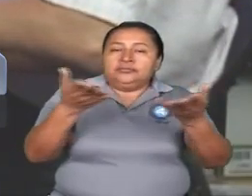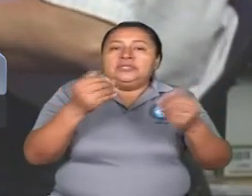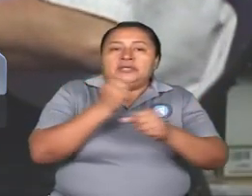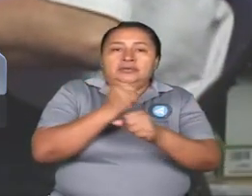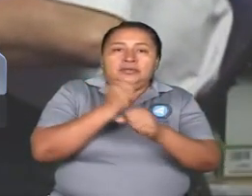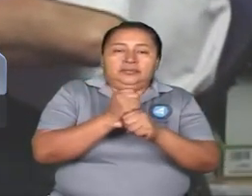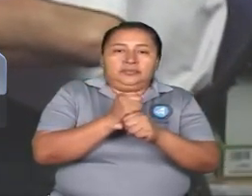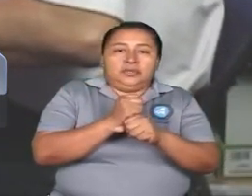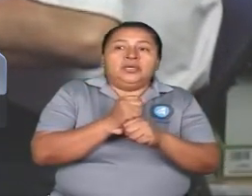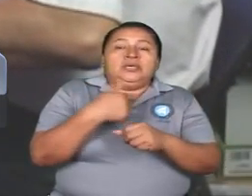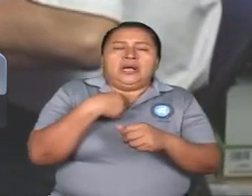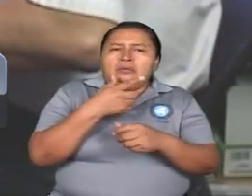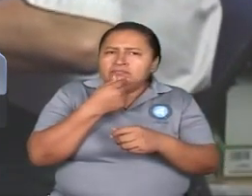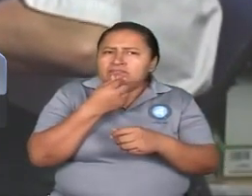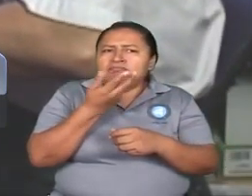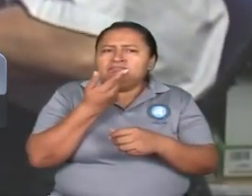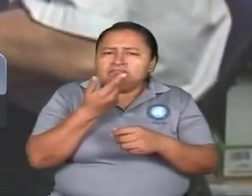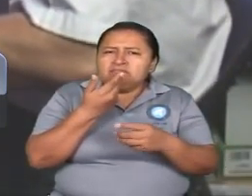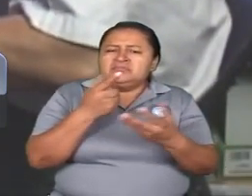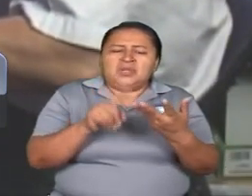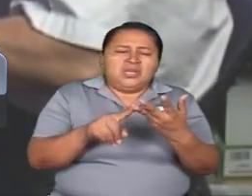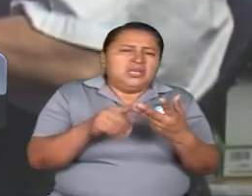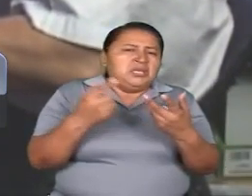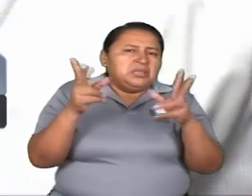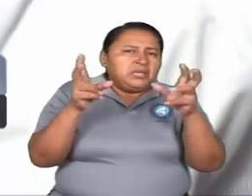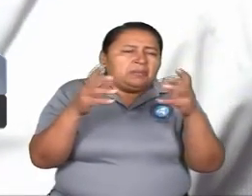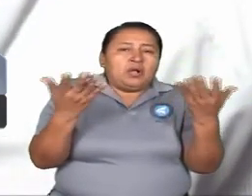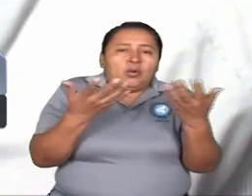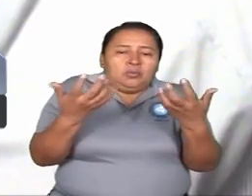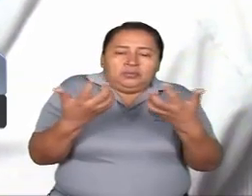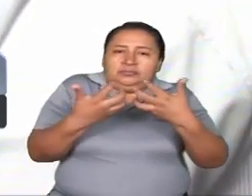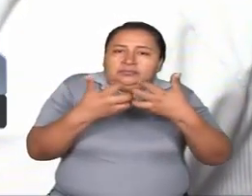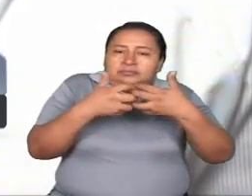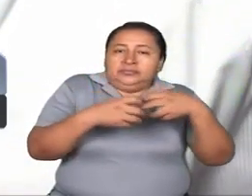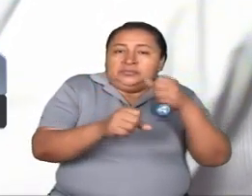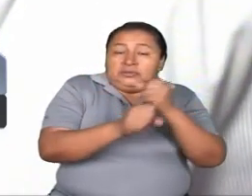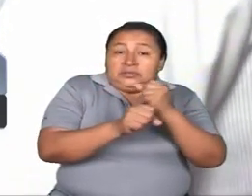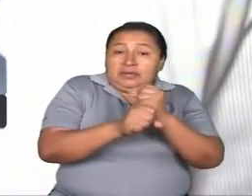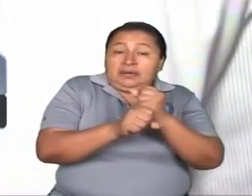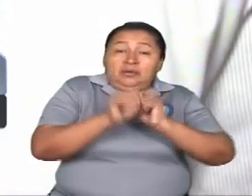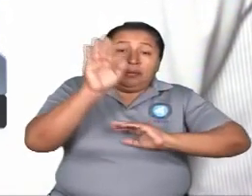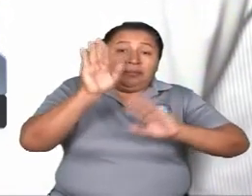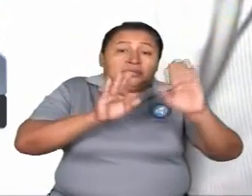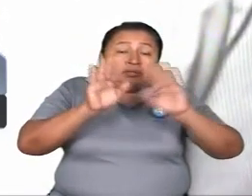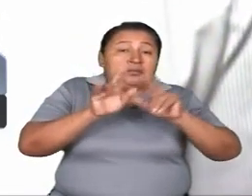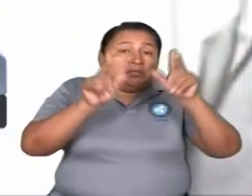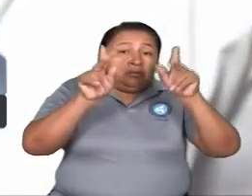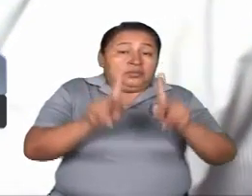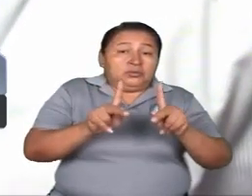Okay. Nos interesaba el tema de cómo articulaban el trabajo de participación